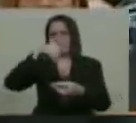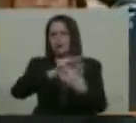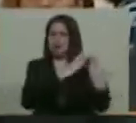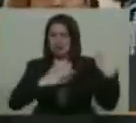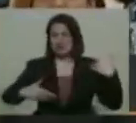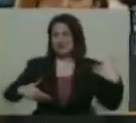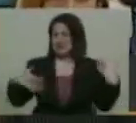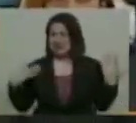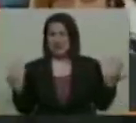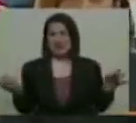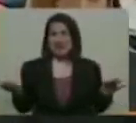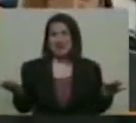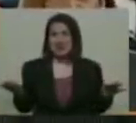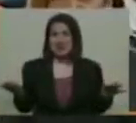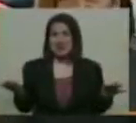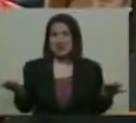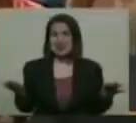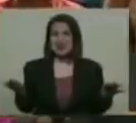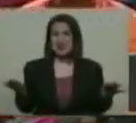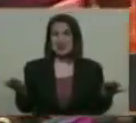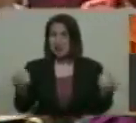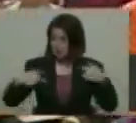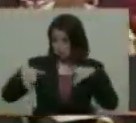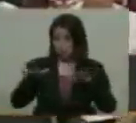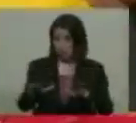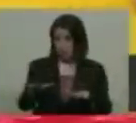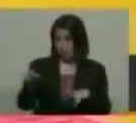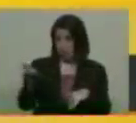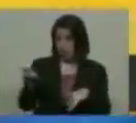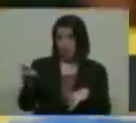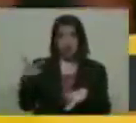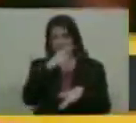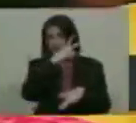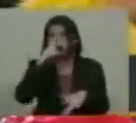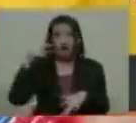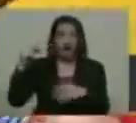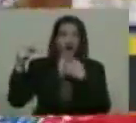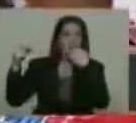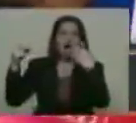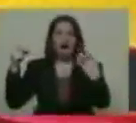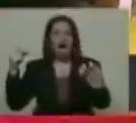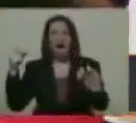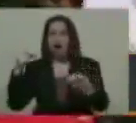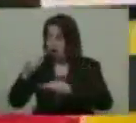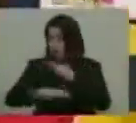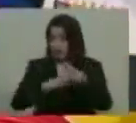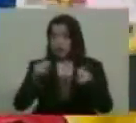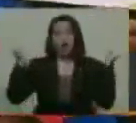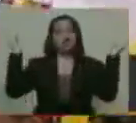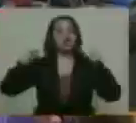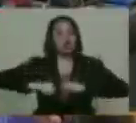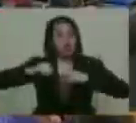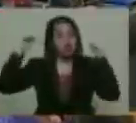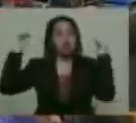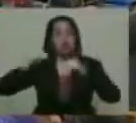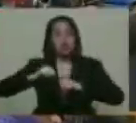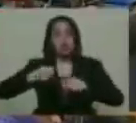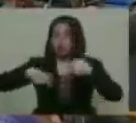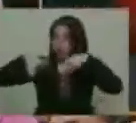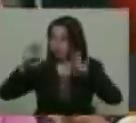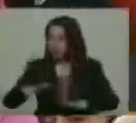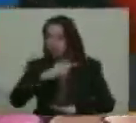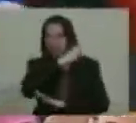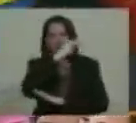presidenciales. ¿Las suspendemos? ¿Las hacemos? ¿Las